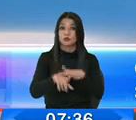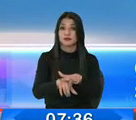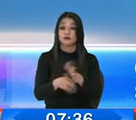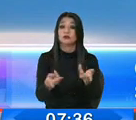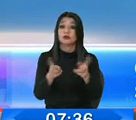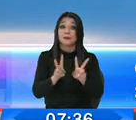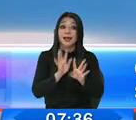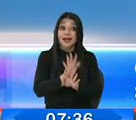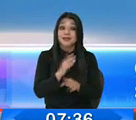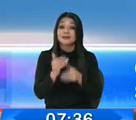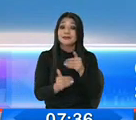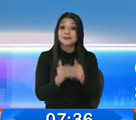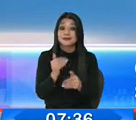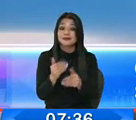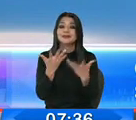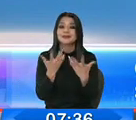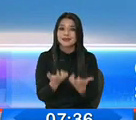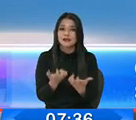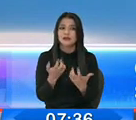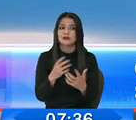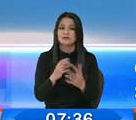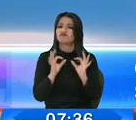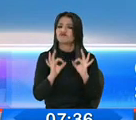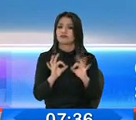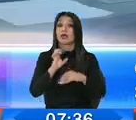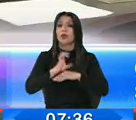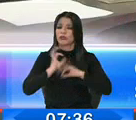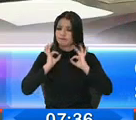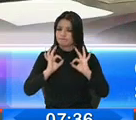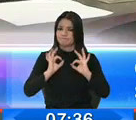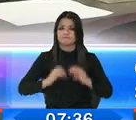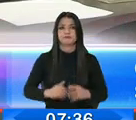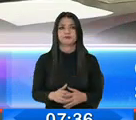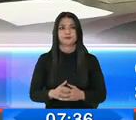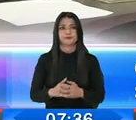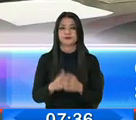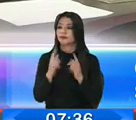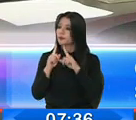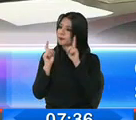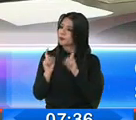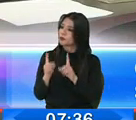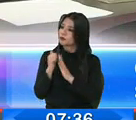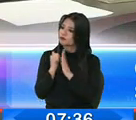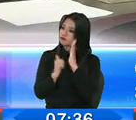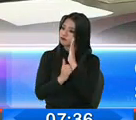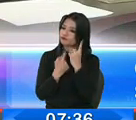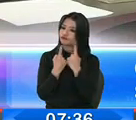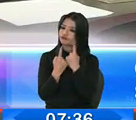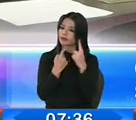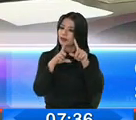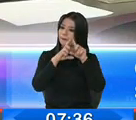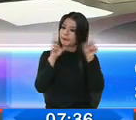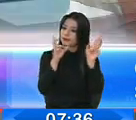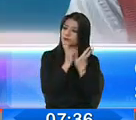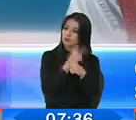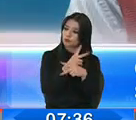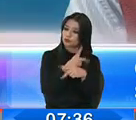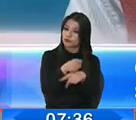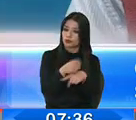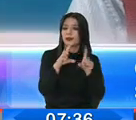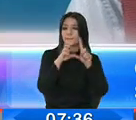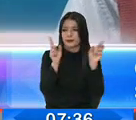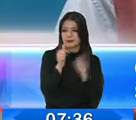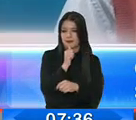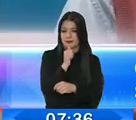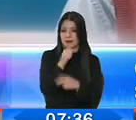y sobre la base de eso lo que queremos es consolidar una posición país. Ahora, la agenda, diálogo con el sector productivo privado